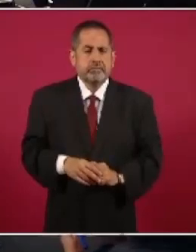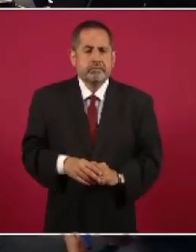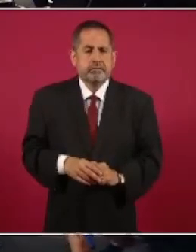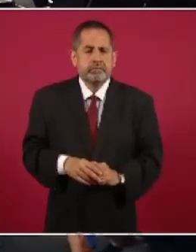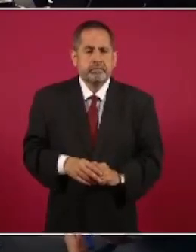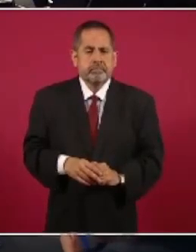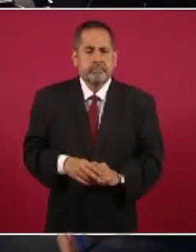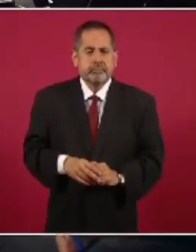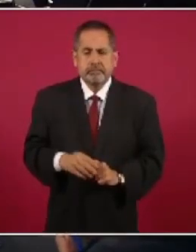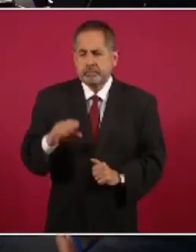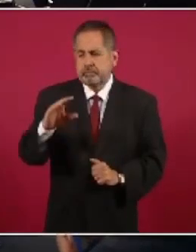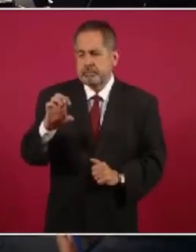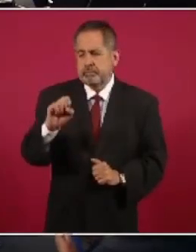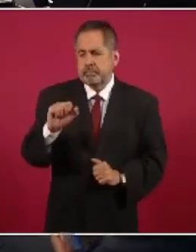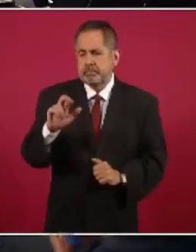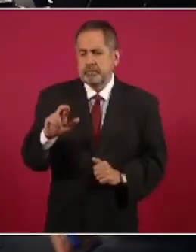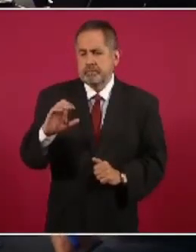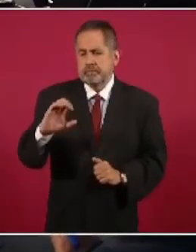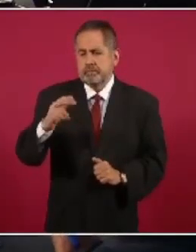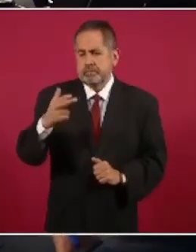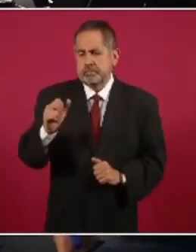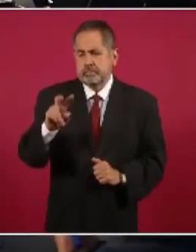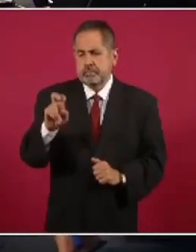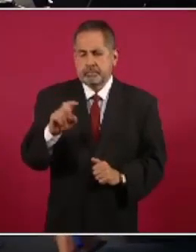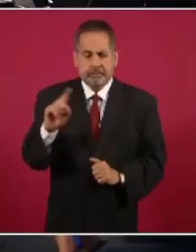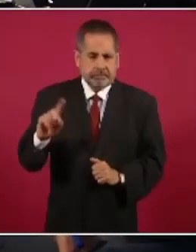de César Chávez,